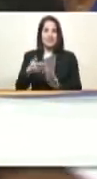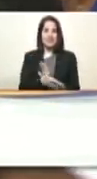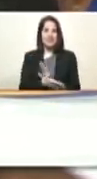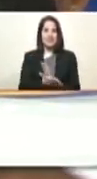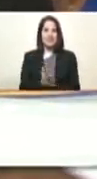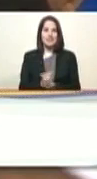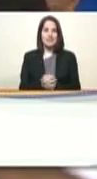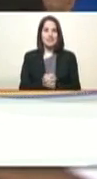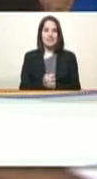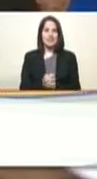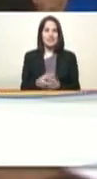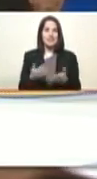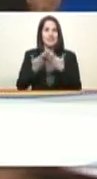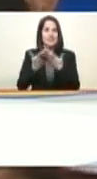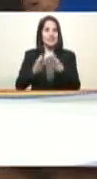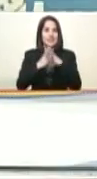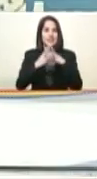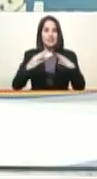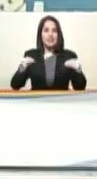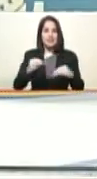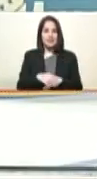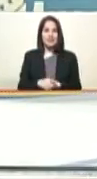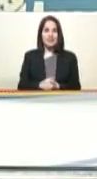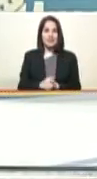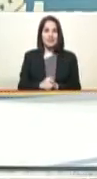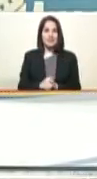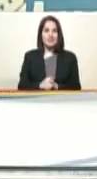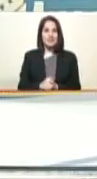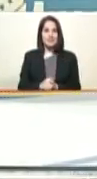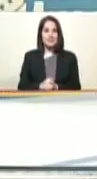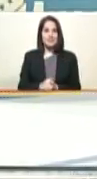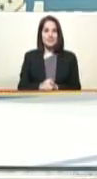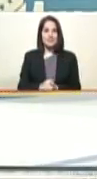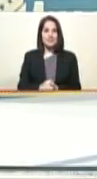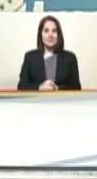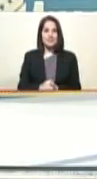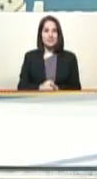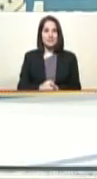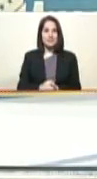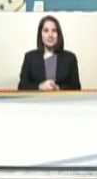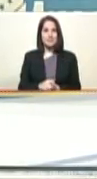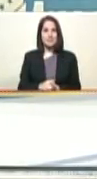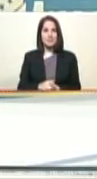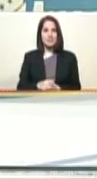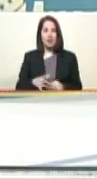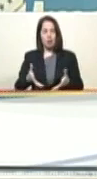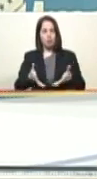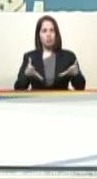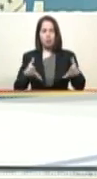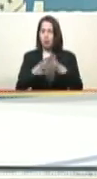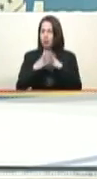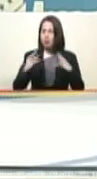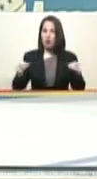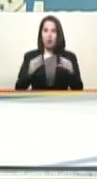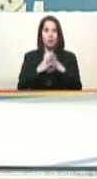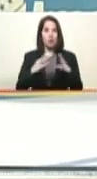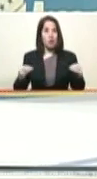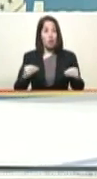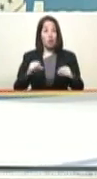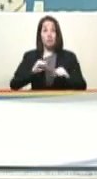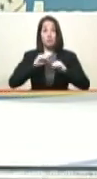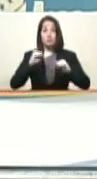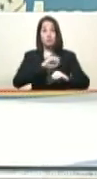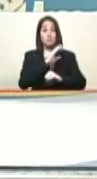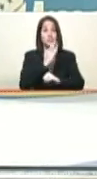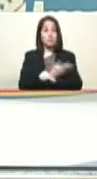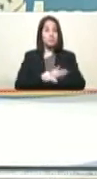lo garantiza todo. El poder popular lo logra todo, todo, todo. Un poderoso